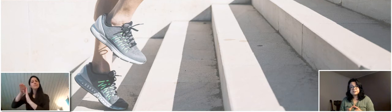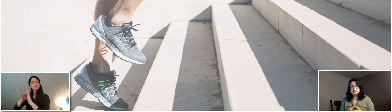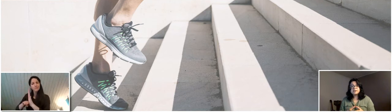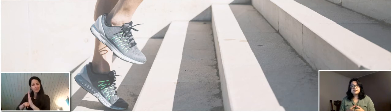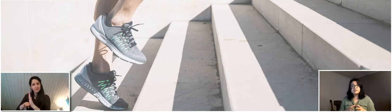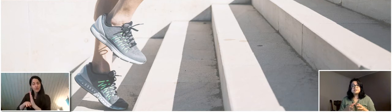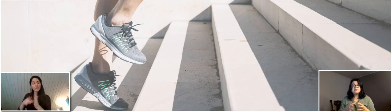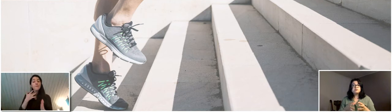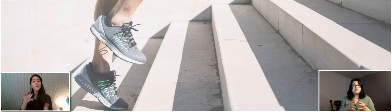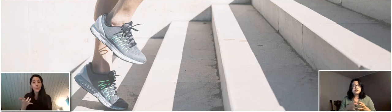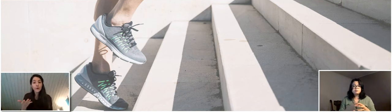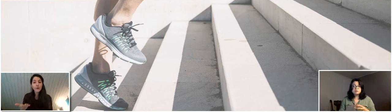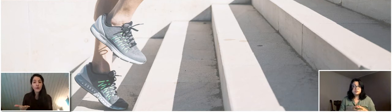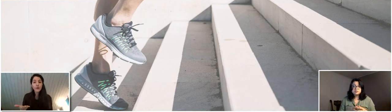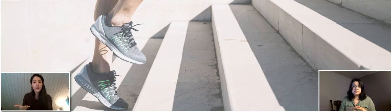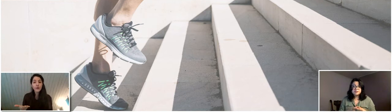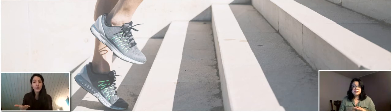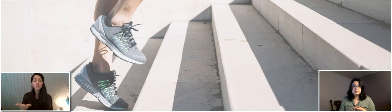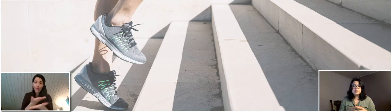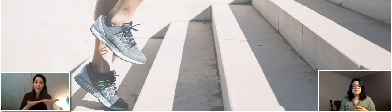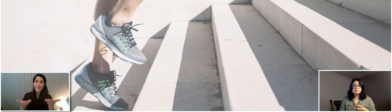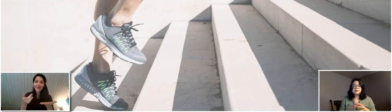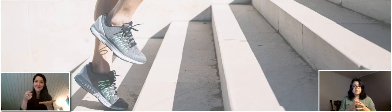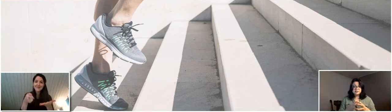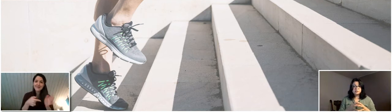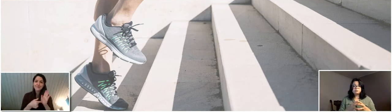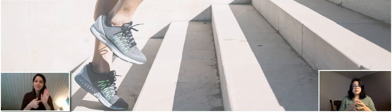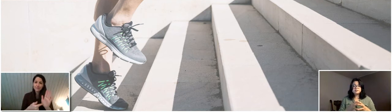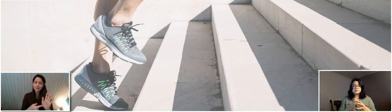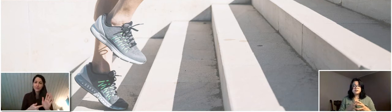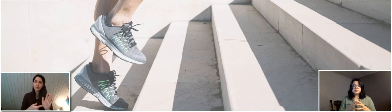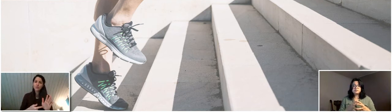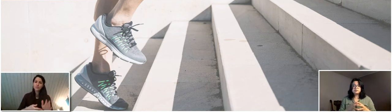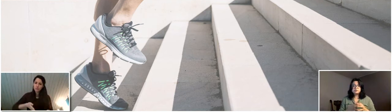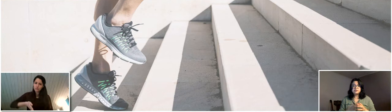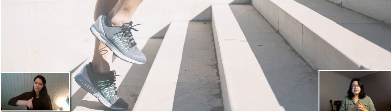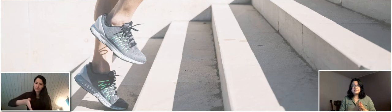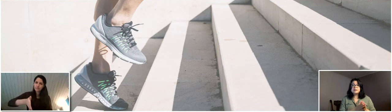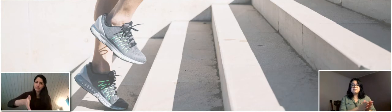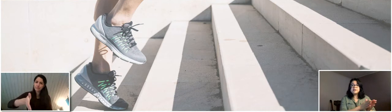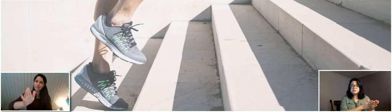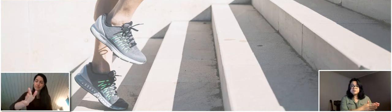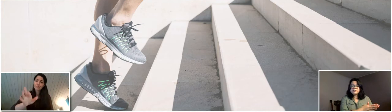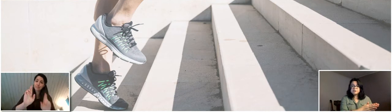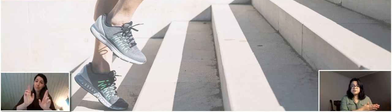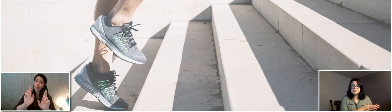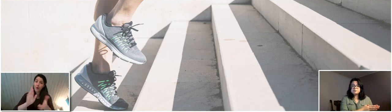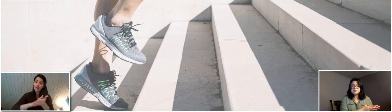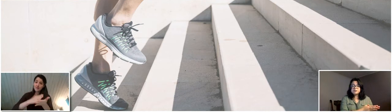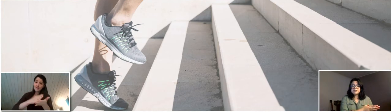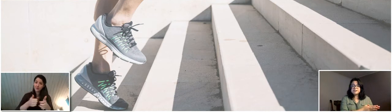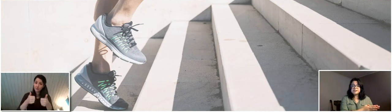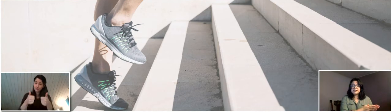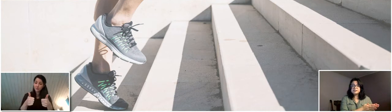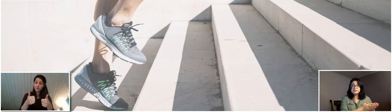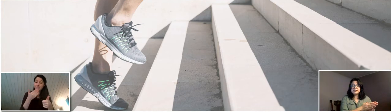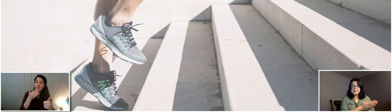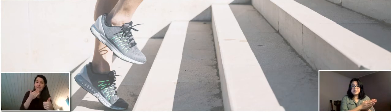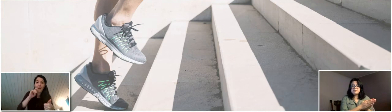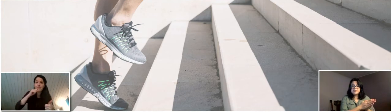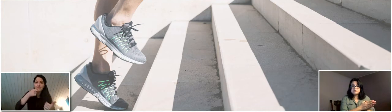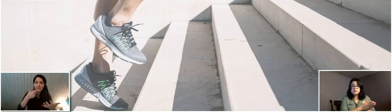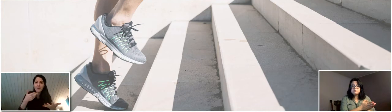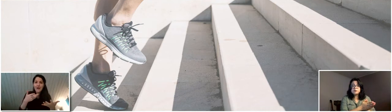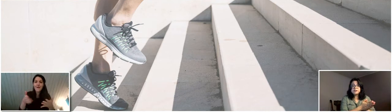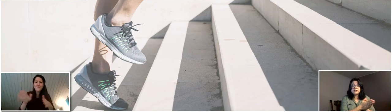compartir, si lo hiciéramos consistentemente para tener un buen estado de salud, también son factores que protegen de que